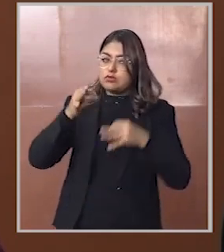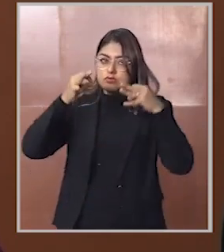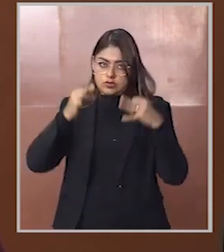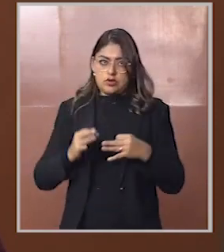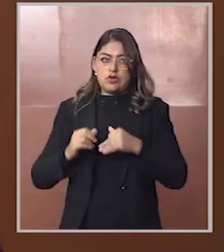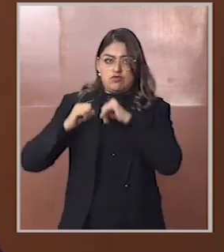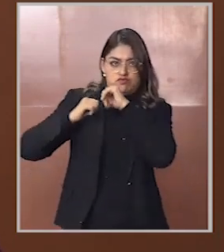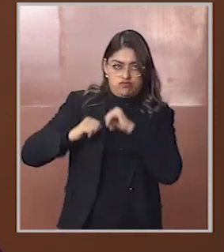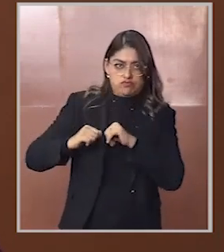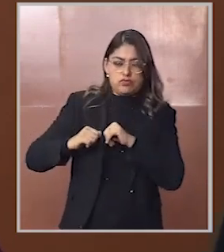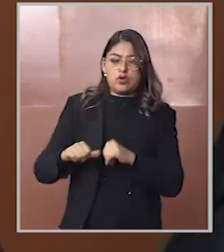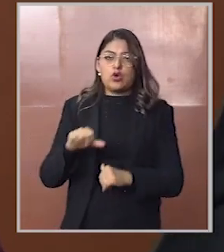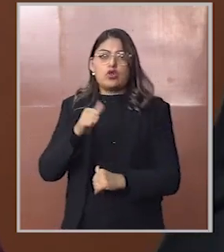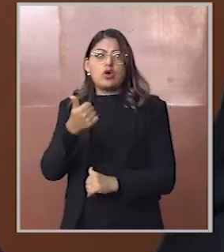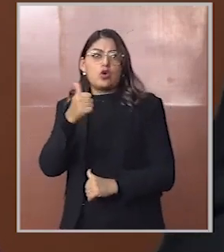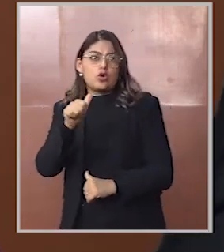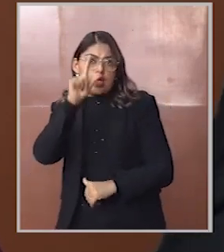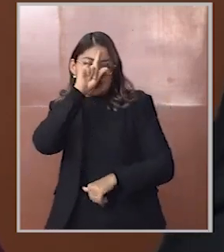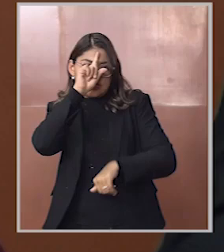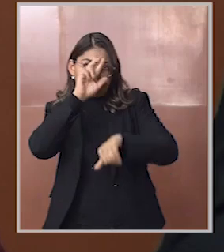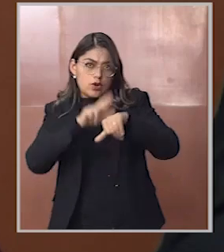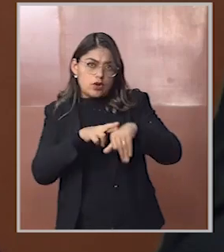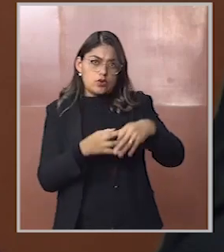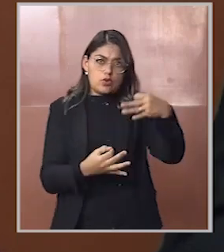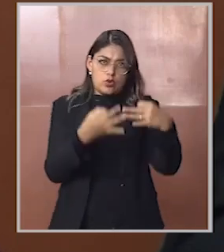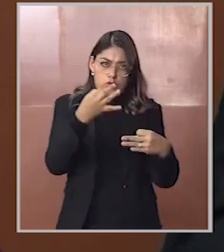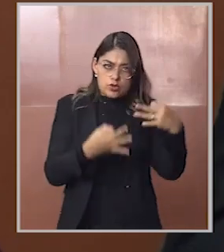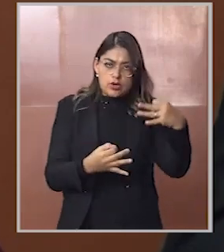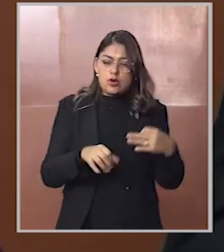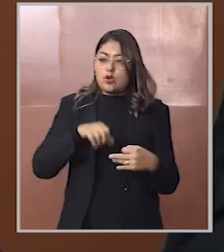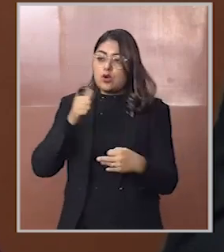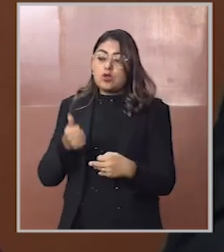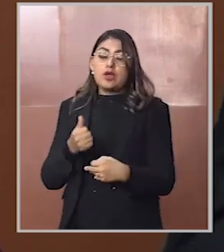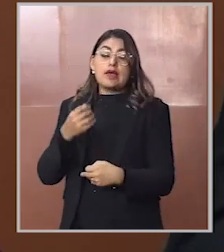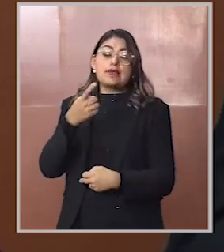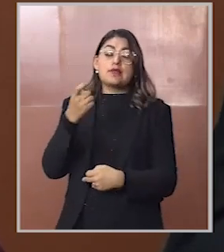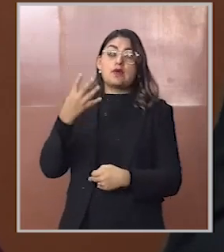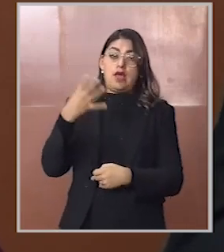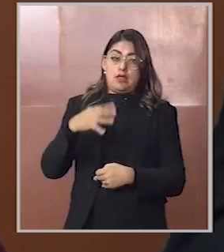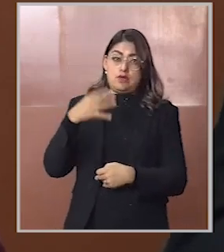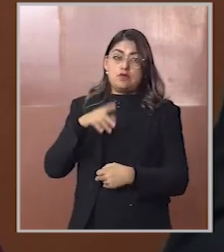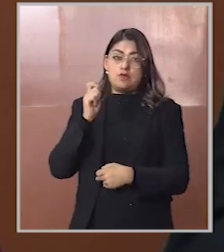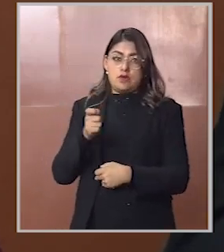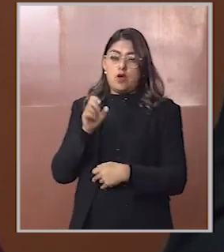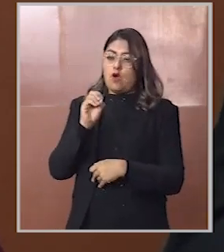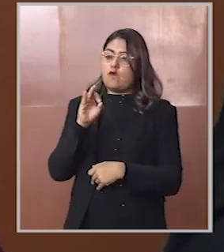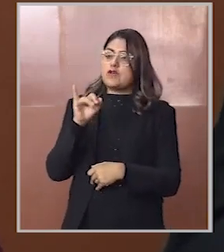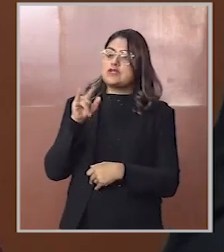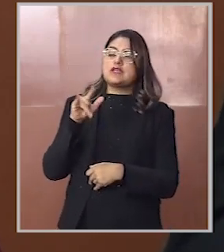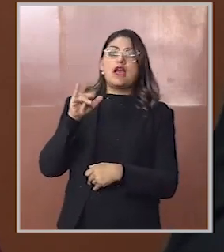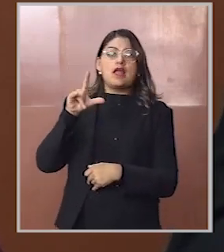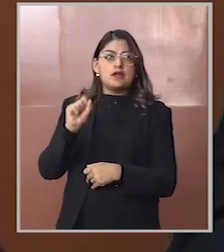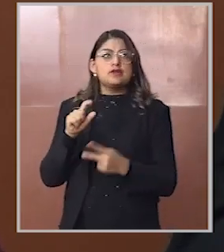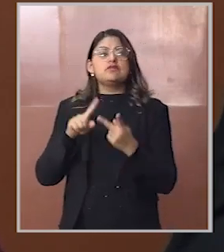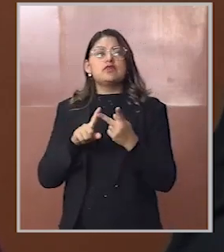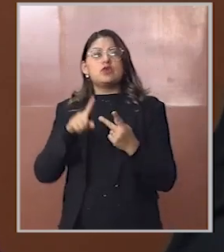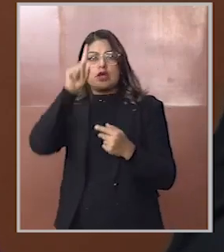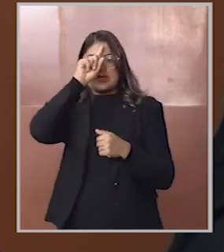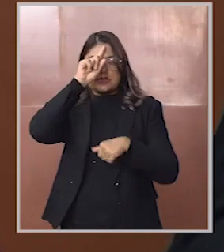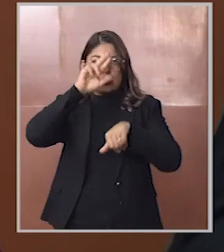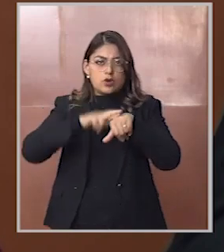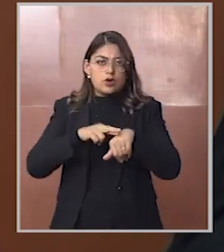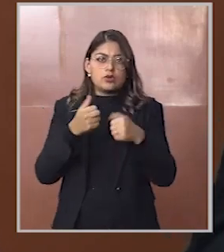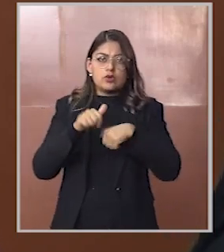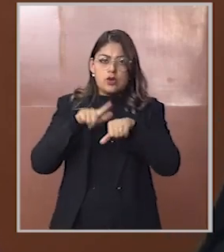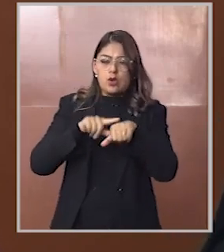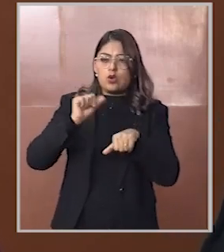públicas 11 son asesoras jurídicas 64 son oficiales jurídicas hay una subdirectora de área una asesora